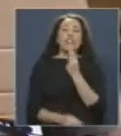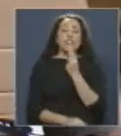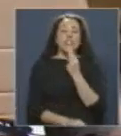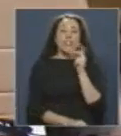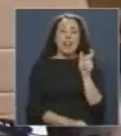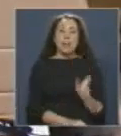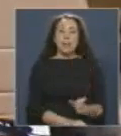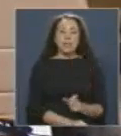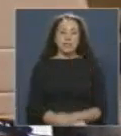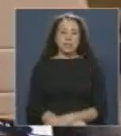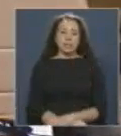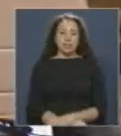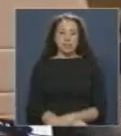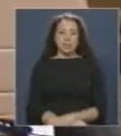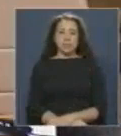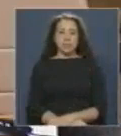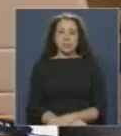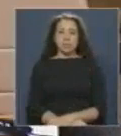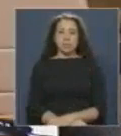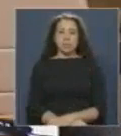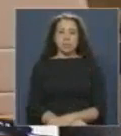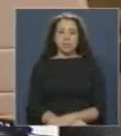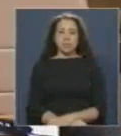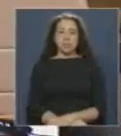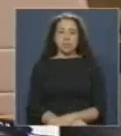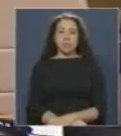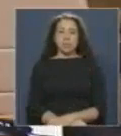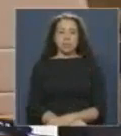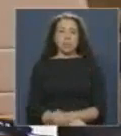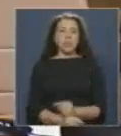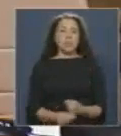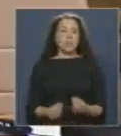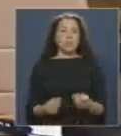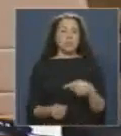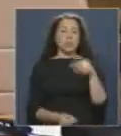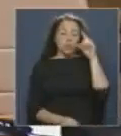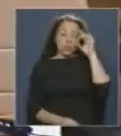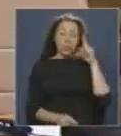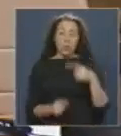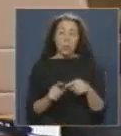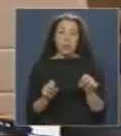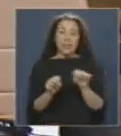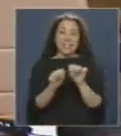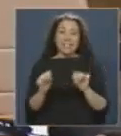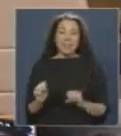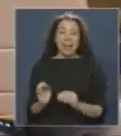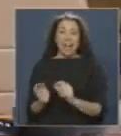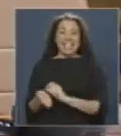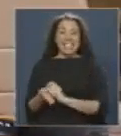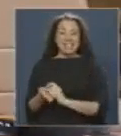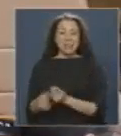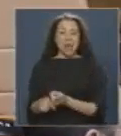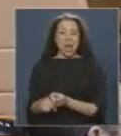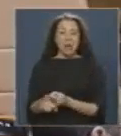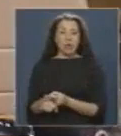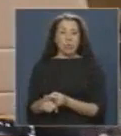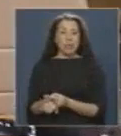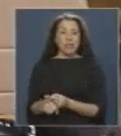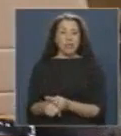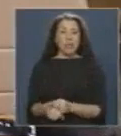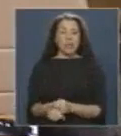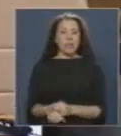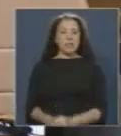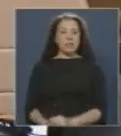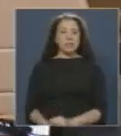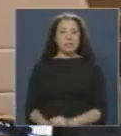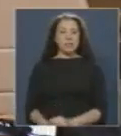elector. Y esto porque muchas veces, como lo sabemos de acuerdo al sistema de inscripción automática, la inscripción